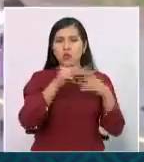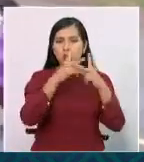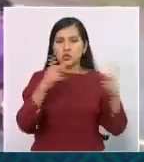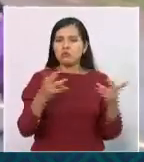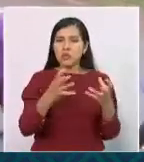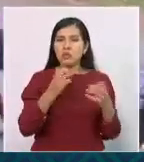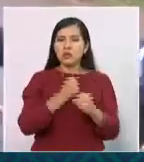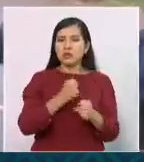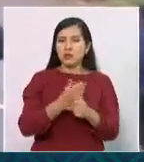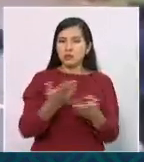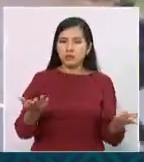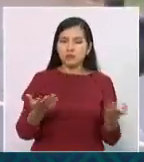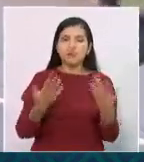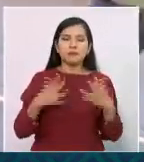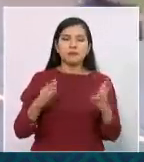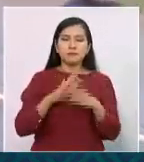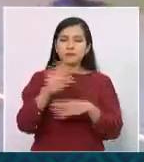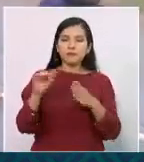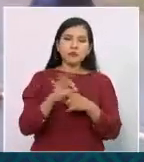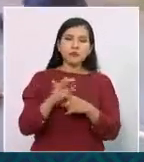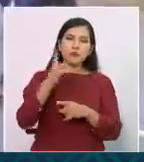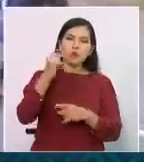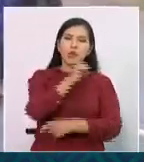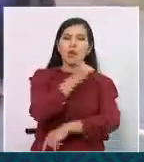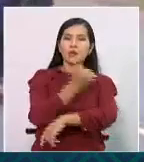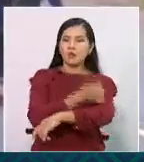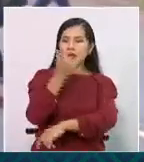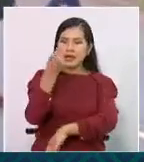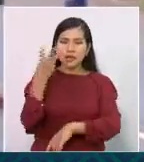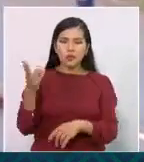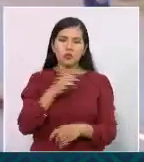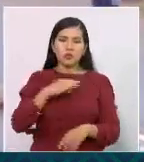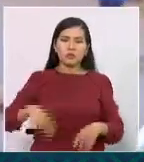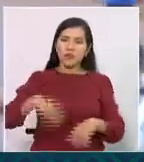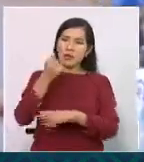La legisladora observó que funcionarios de la gobernación y de algunos municipios